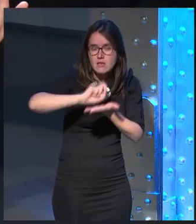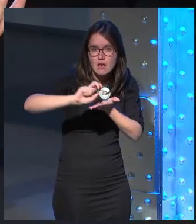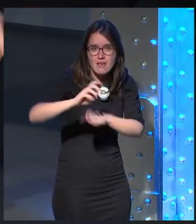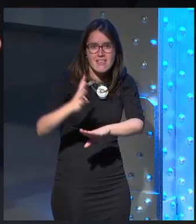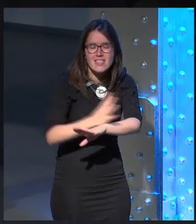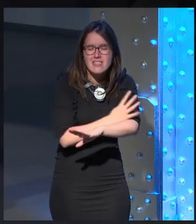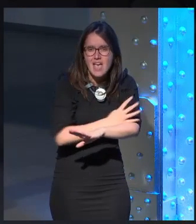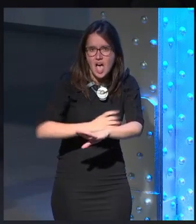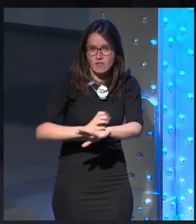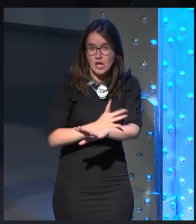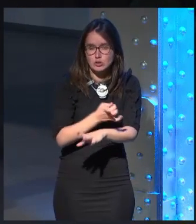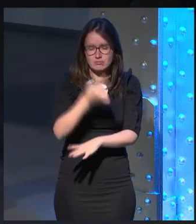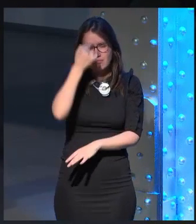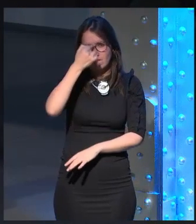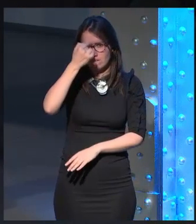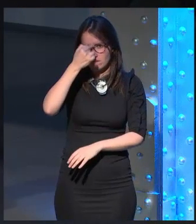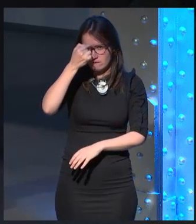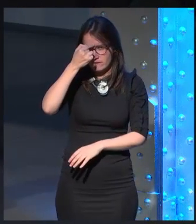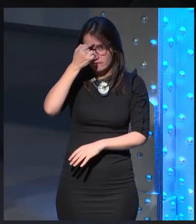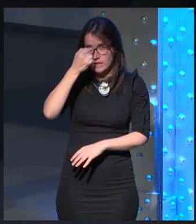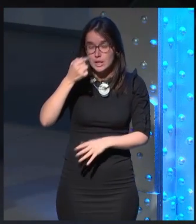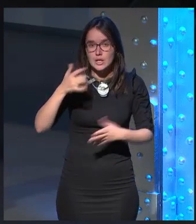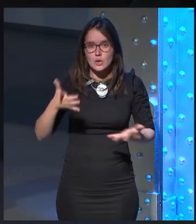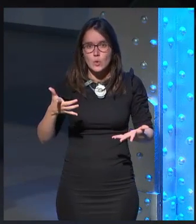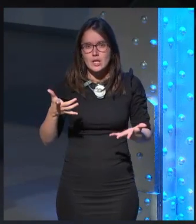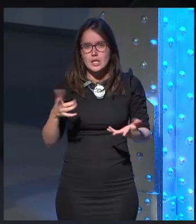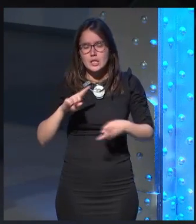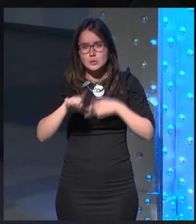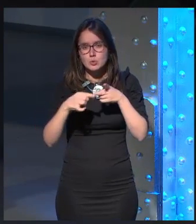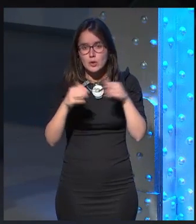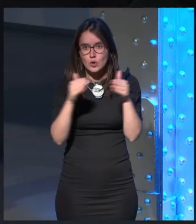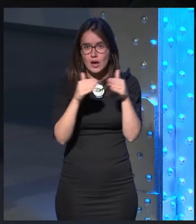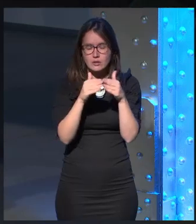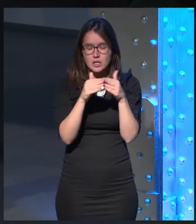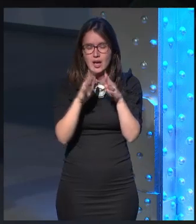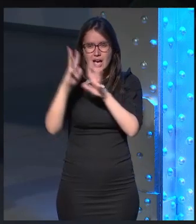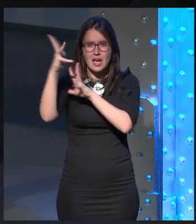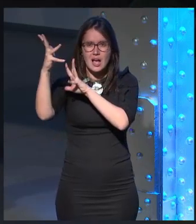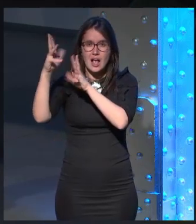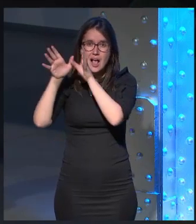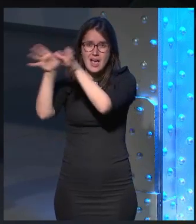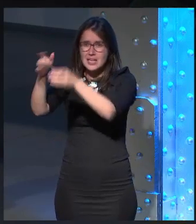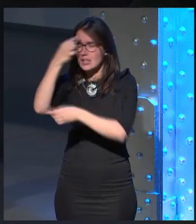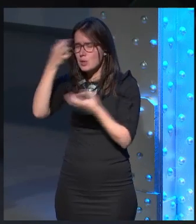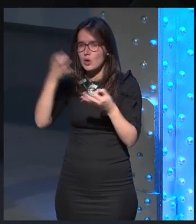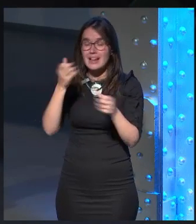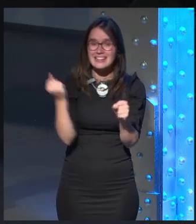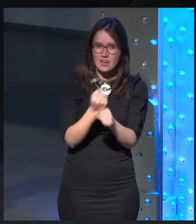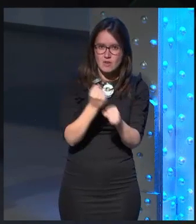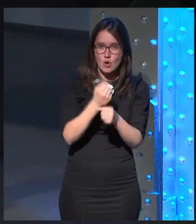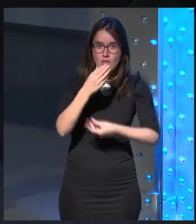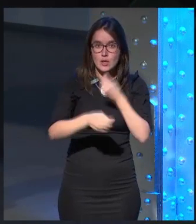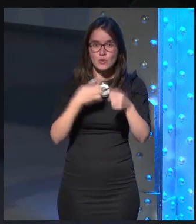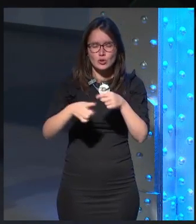hierba. Esas cosas las echas de menos. Y lo que echaba de menos del espacio era el trabajo. Hacer algo que era